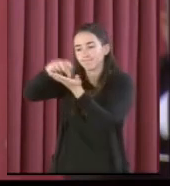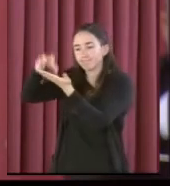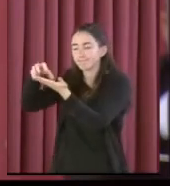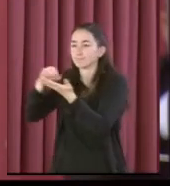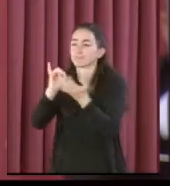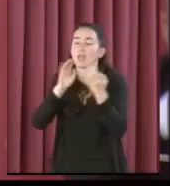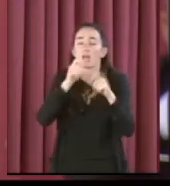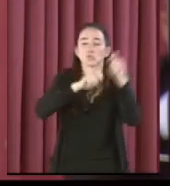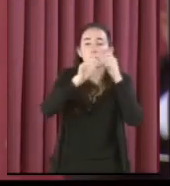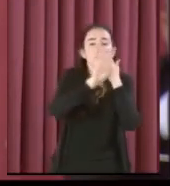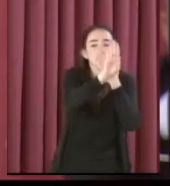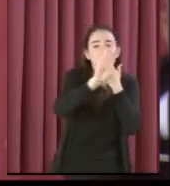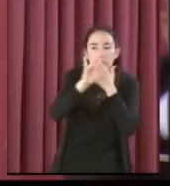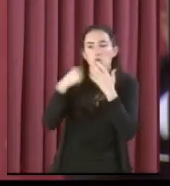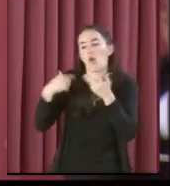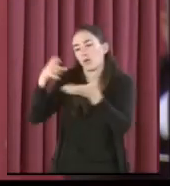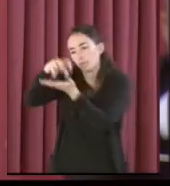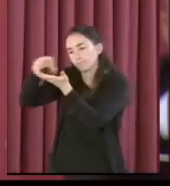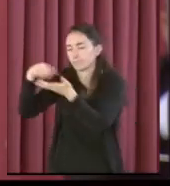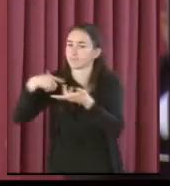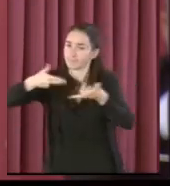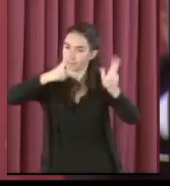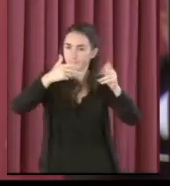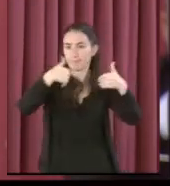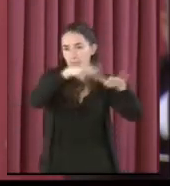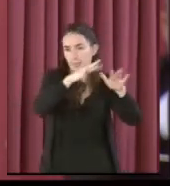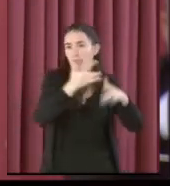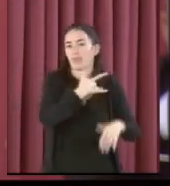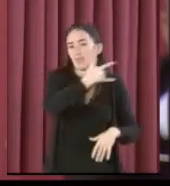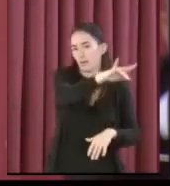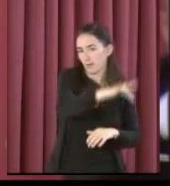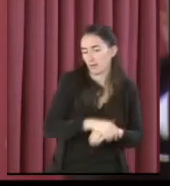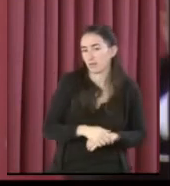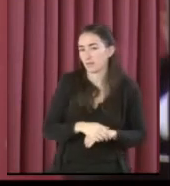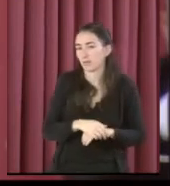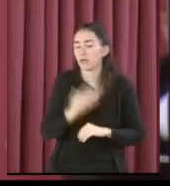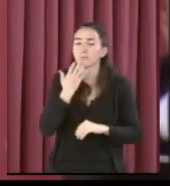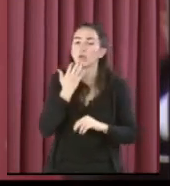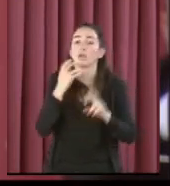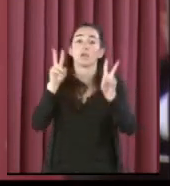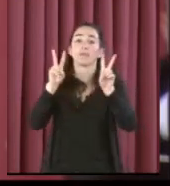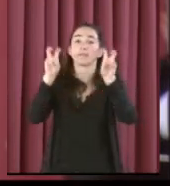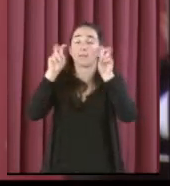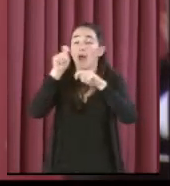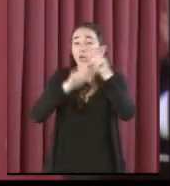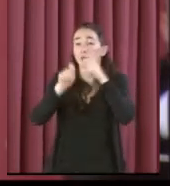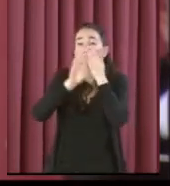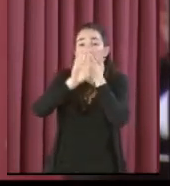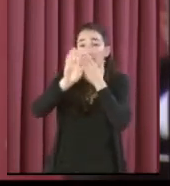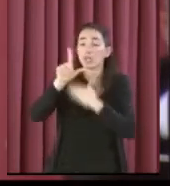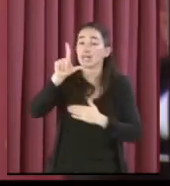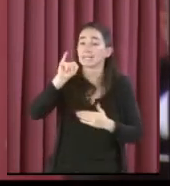vecinos de todos los barrios. En este aspecto, les avanzo que en el caso de la Asociación de Vecinos Los